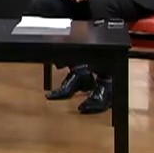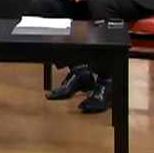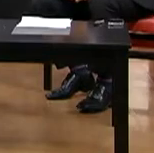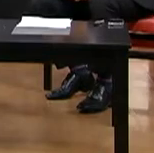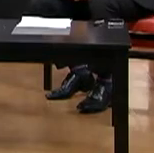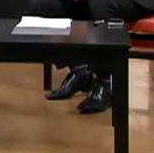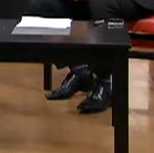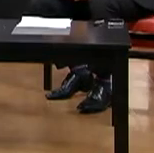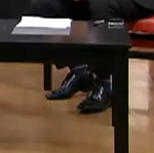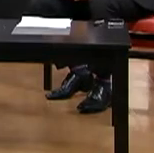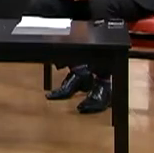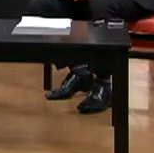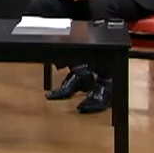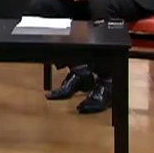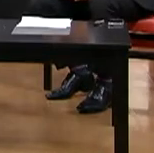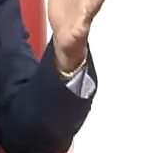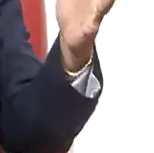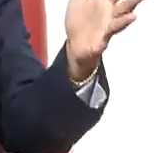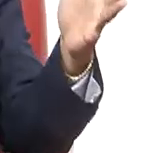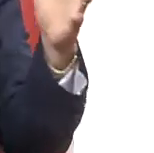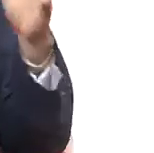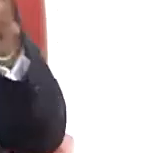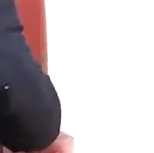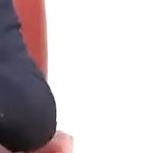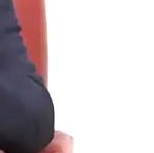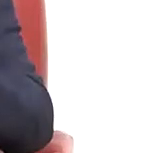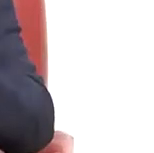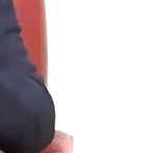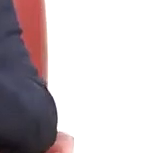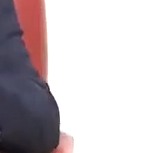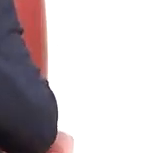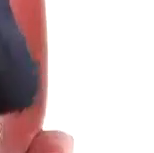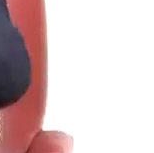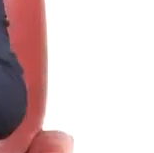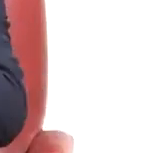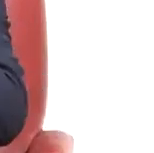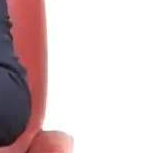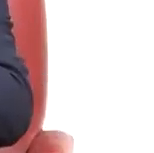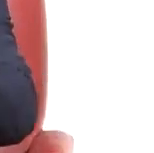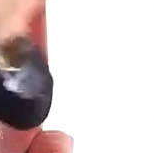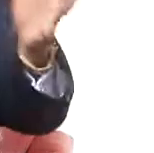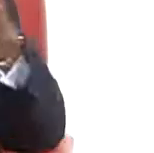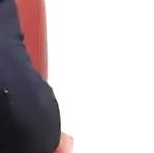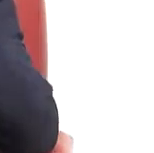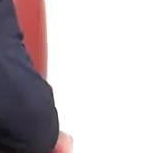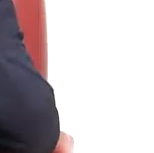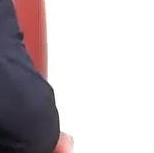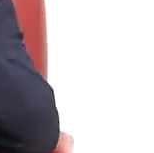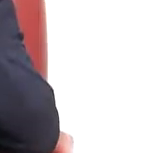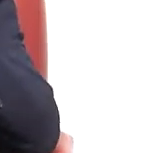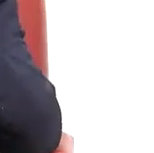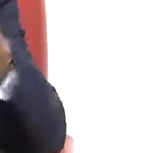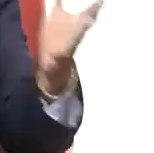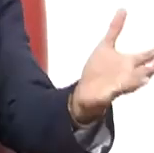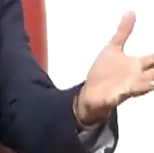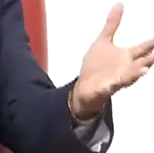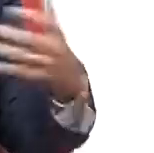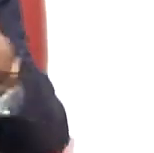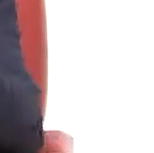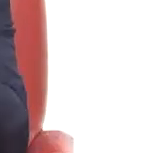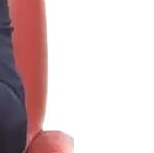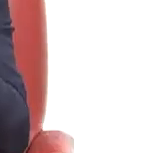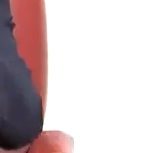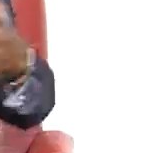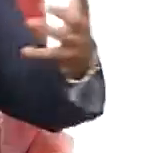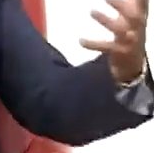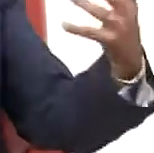la pregunta. Originalmente se suponía que alguien que se preparaba en la psicología clínica tendría que trabajar en un consultorio o en un hospital. Hoy nos encontramos